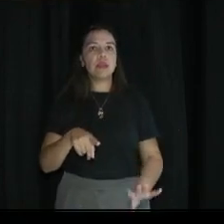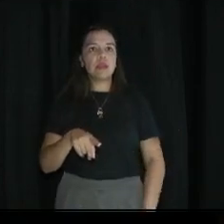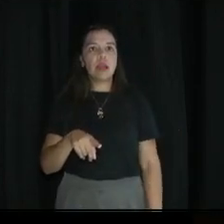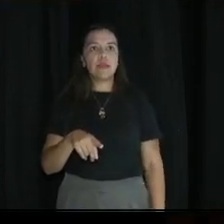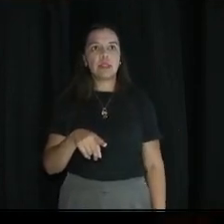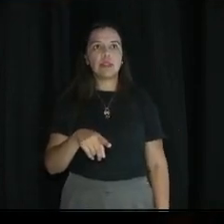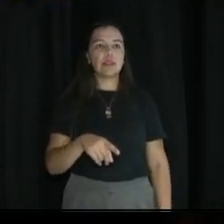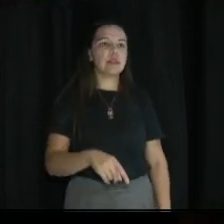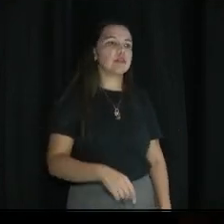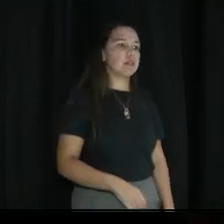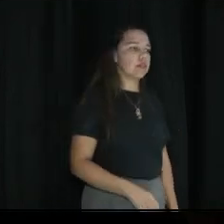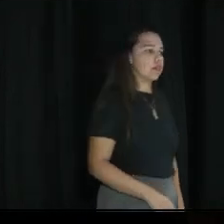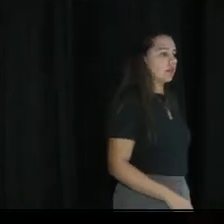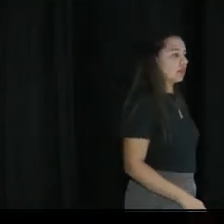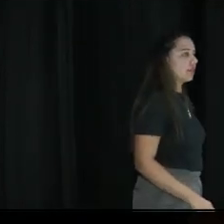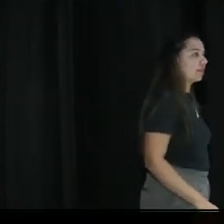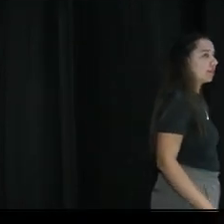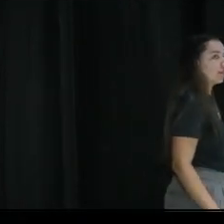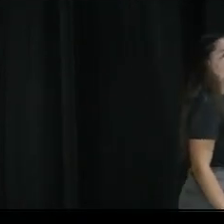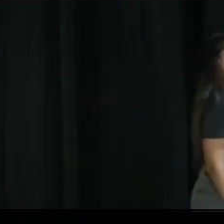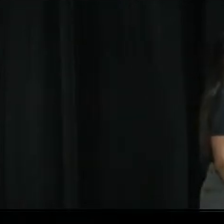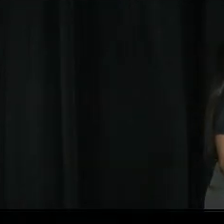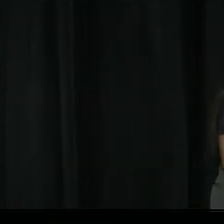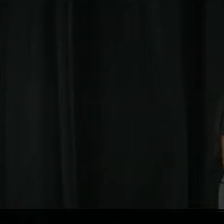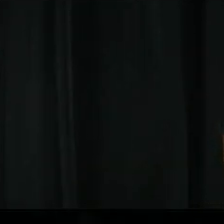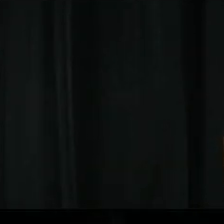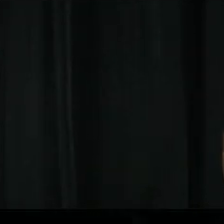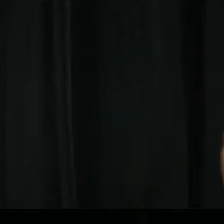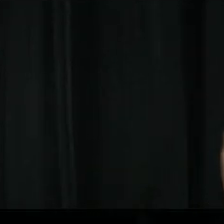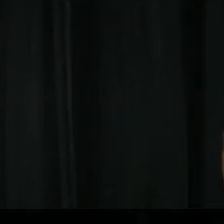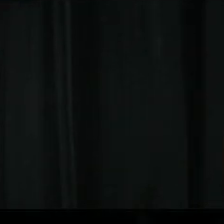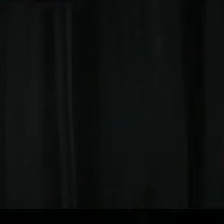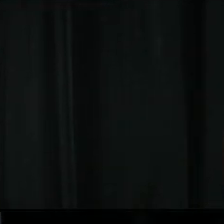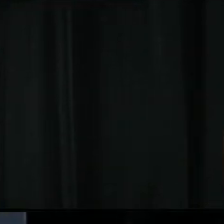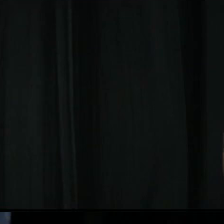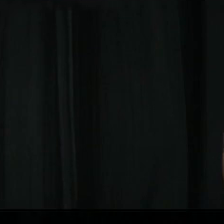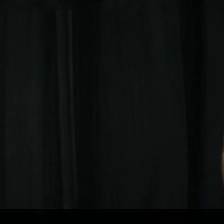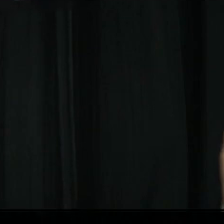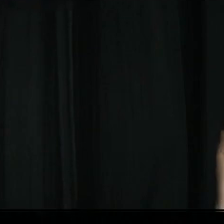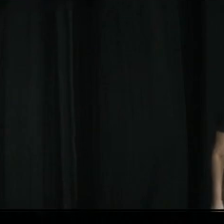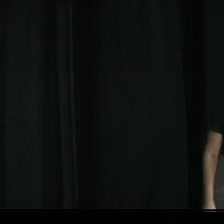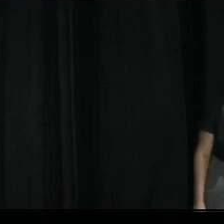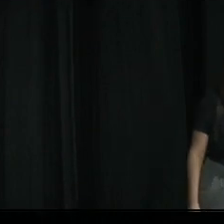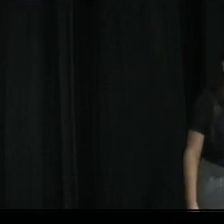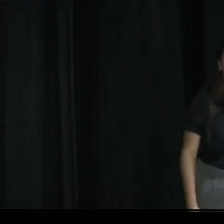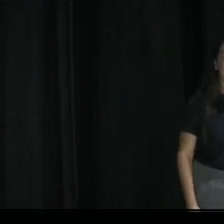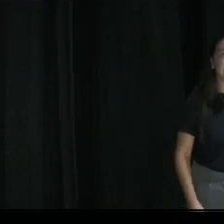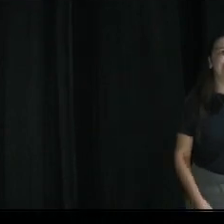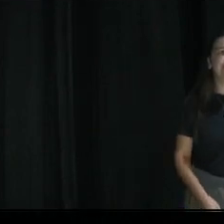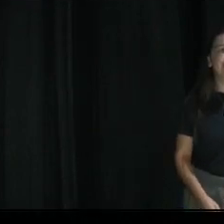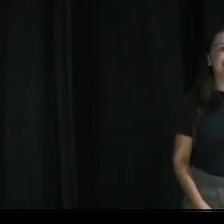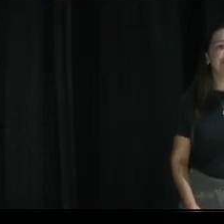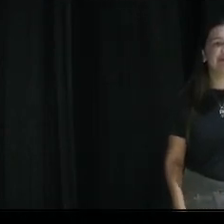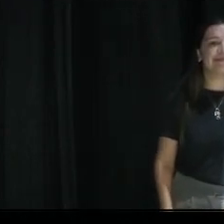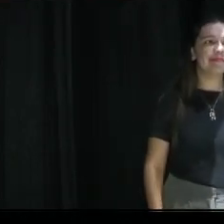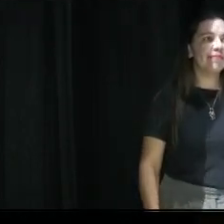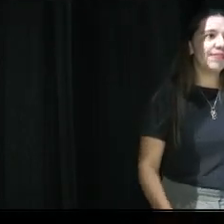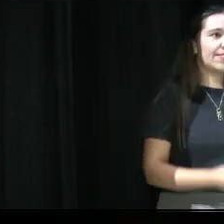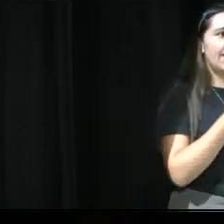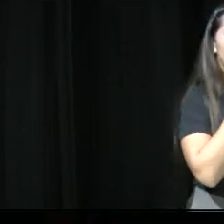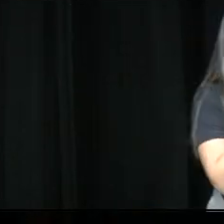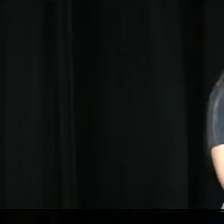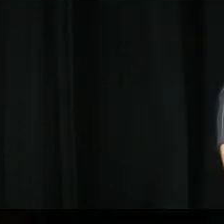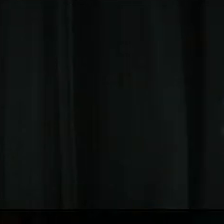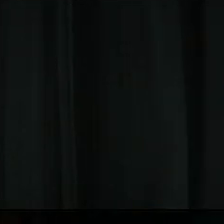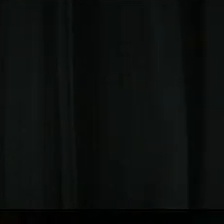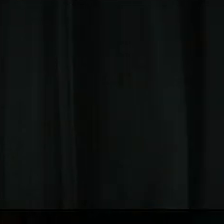infracciones administrativas que propiamente dicho pues son atribución de los municipios. Algunas de las ocasiones, dependiendo del tipo de ejemplar o